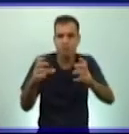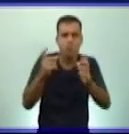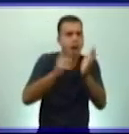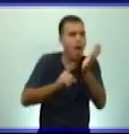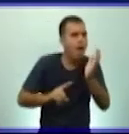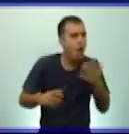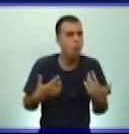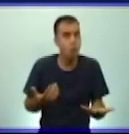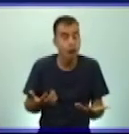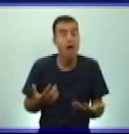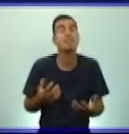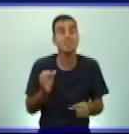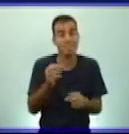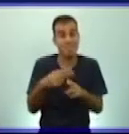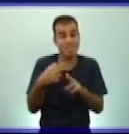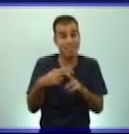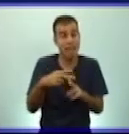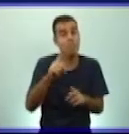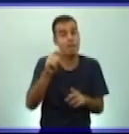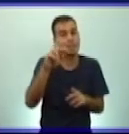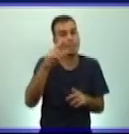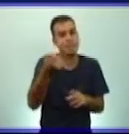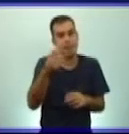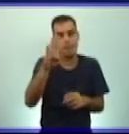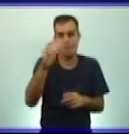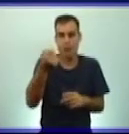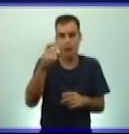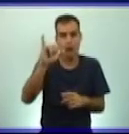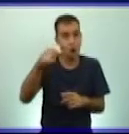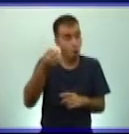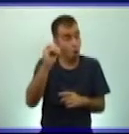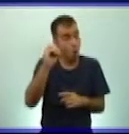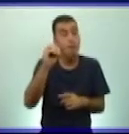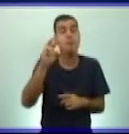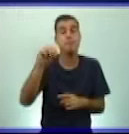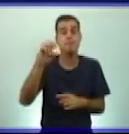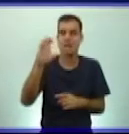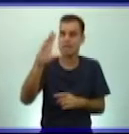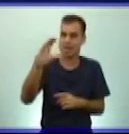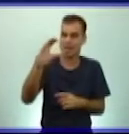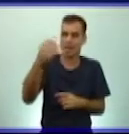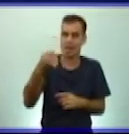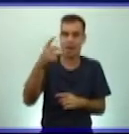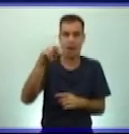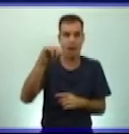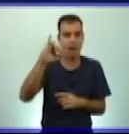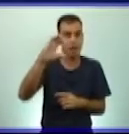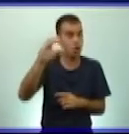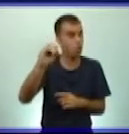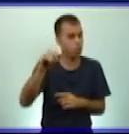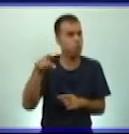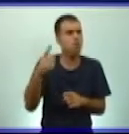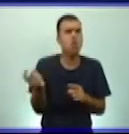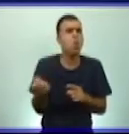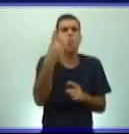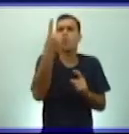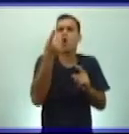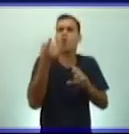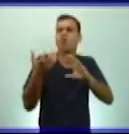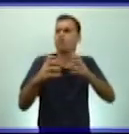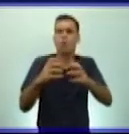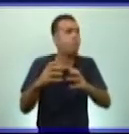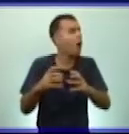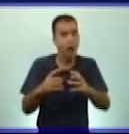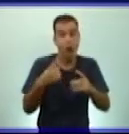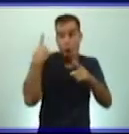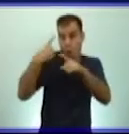era trabajo mecánico. Pero esa es la única vía estudiada. No, ¿verdad? Existen dos vías que no